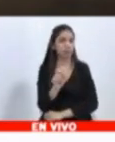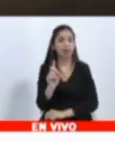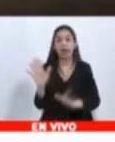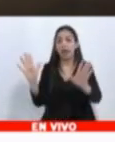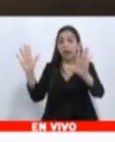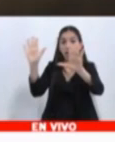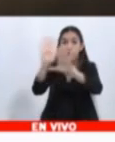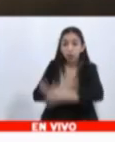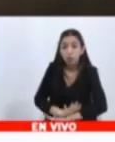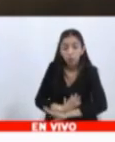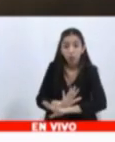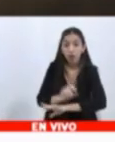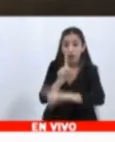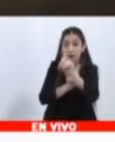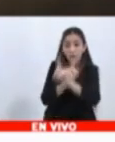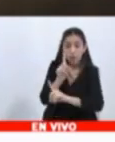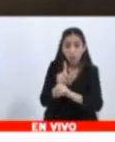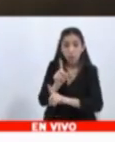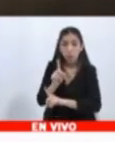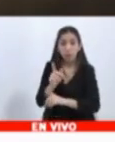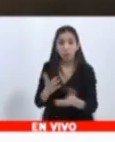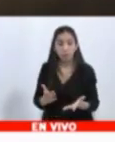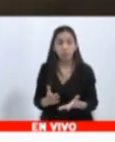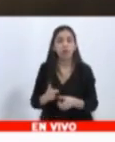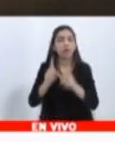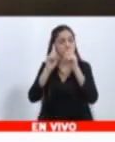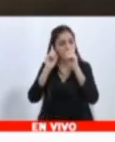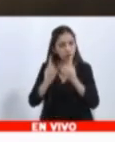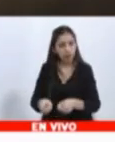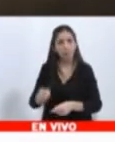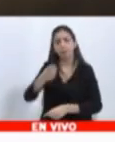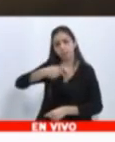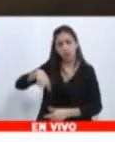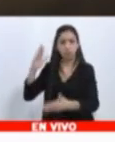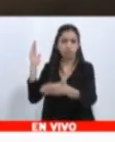actos de corrupción, errores que cometamos,